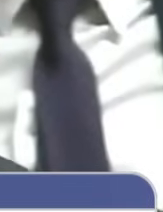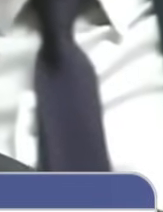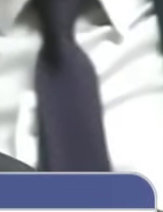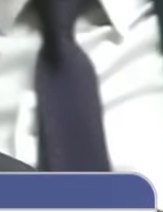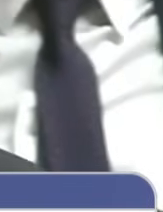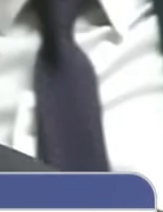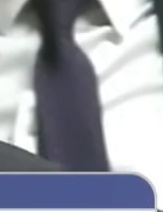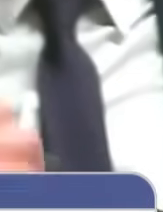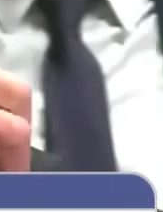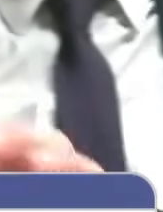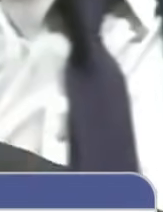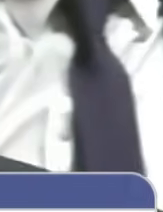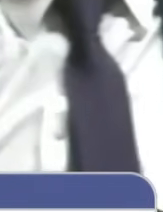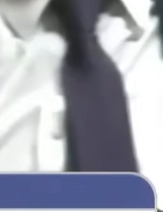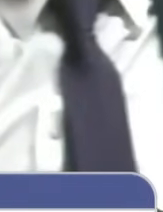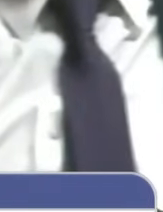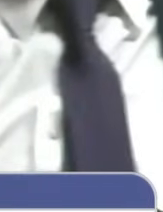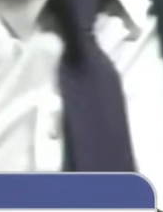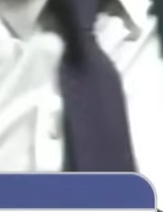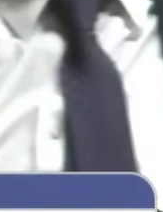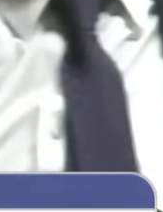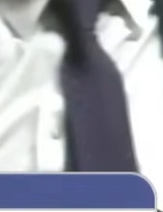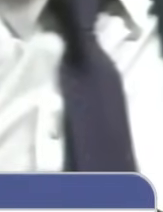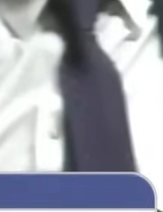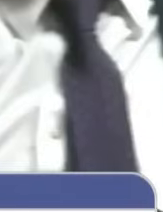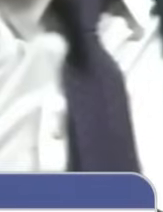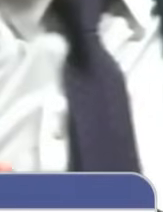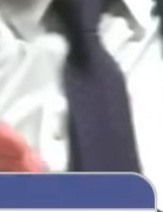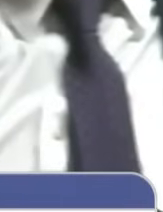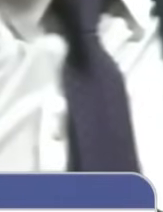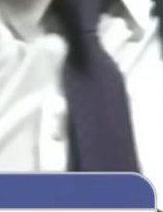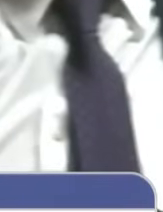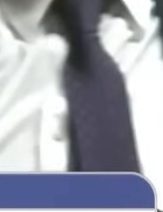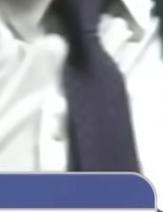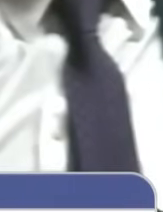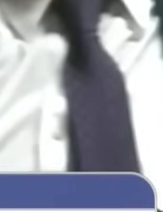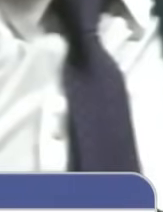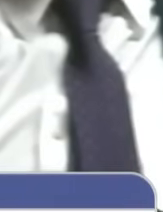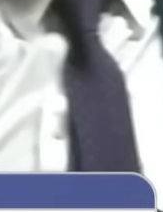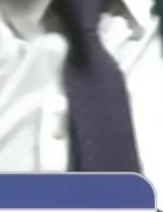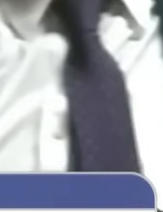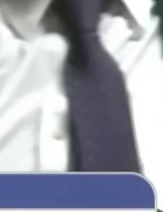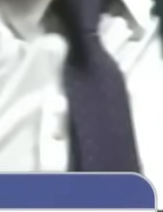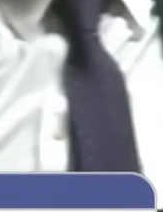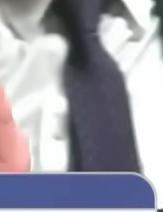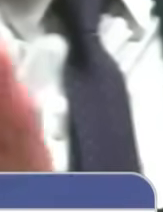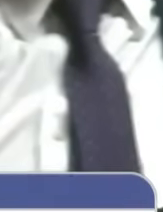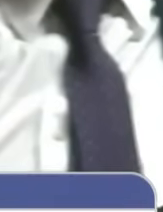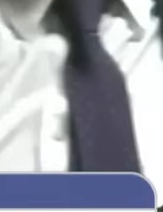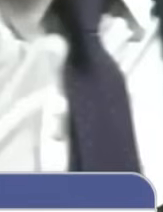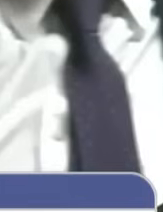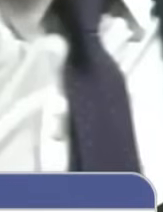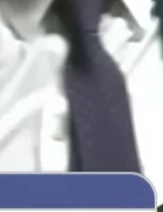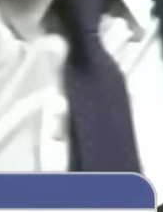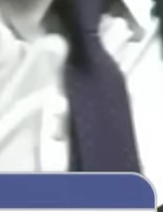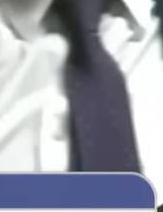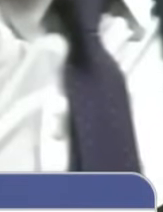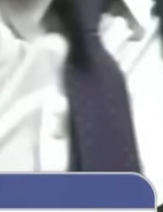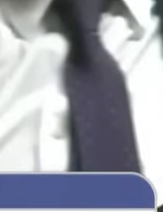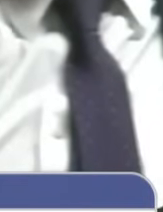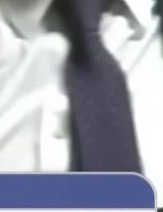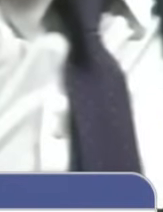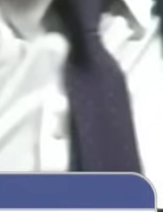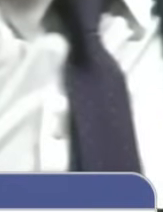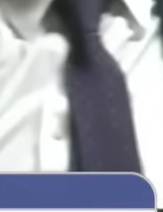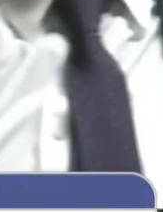aquí nosotros consideramos que existe un delito que es una estafa. Por parte de los involucrados en Factop.